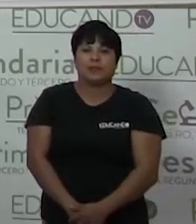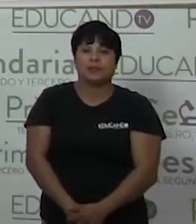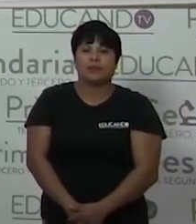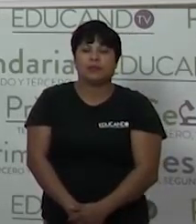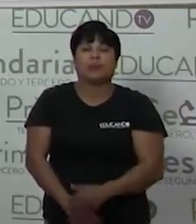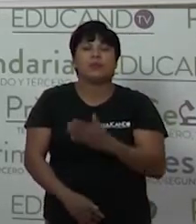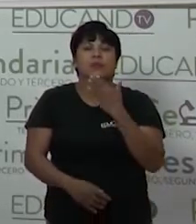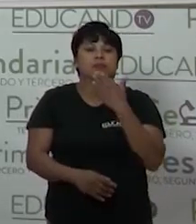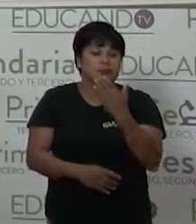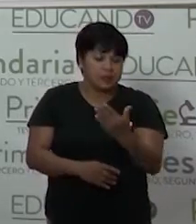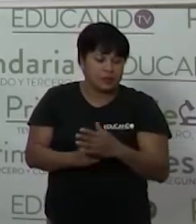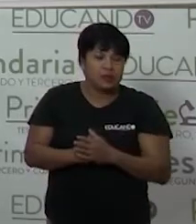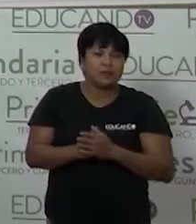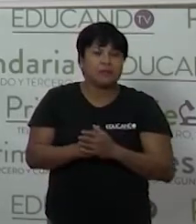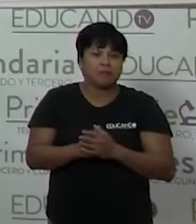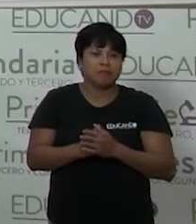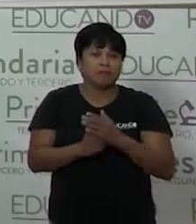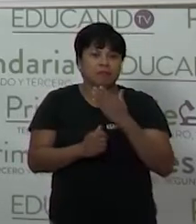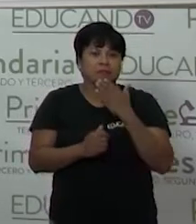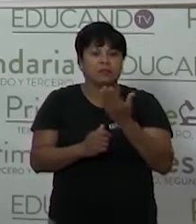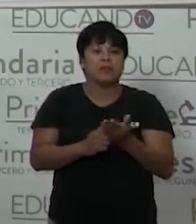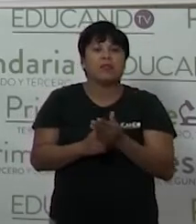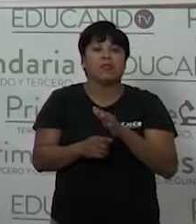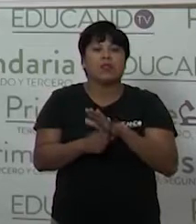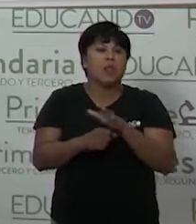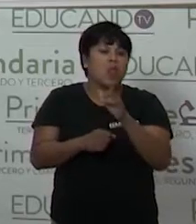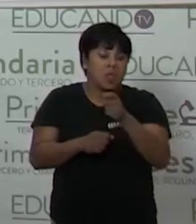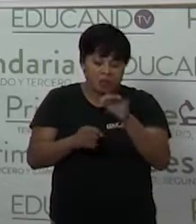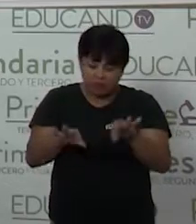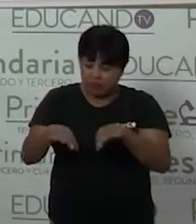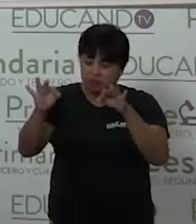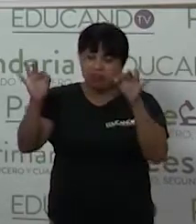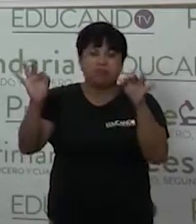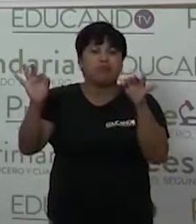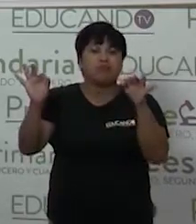bien turín este no sé cuál es